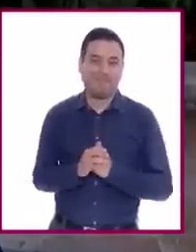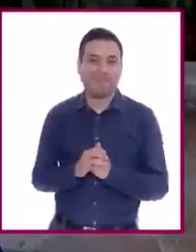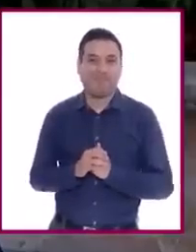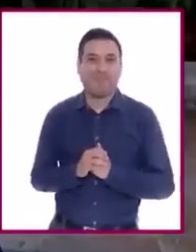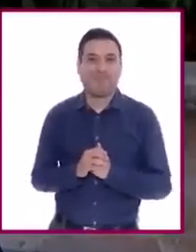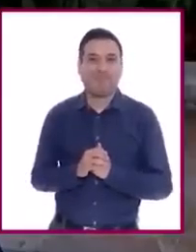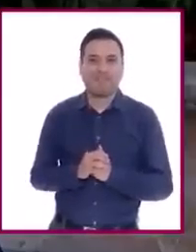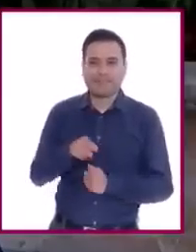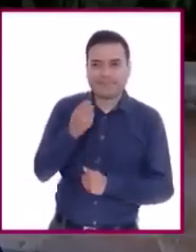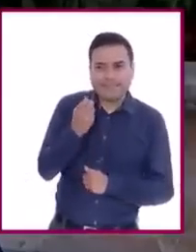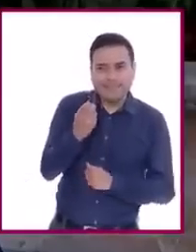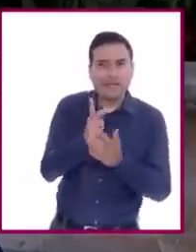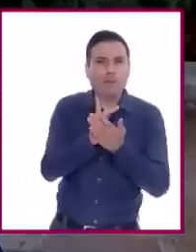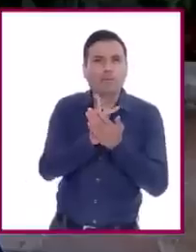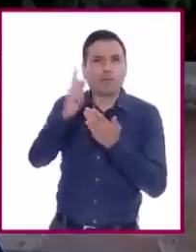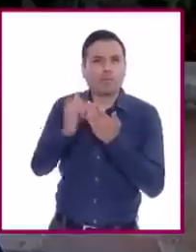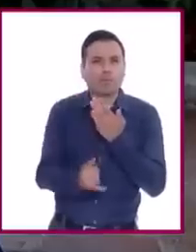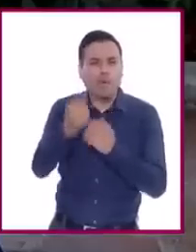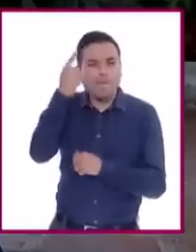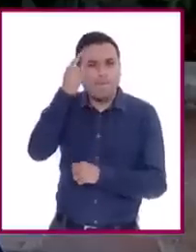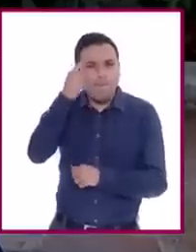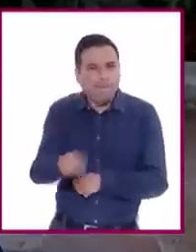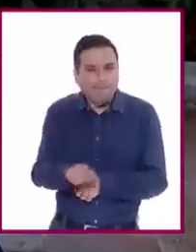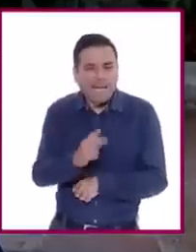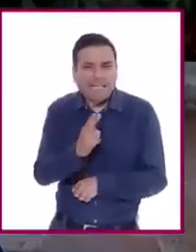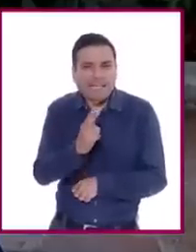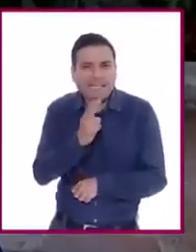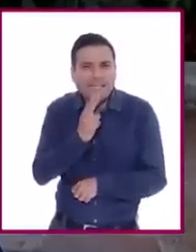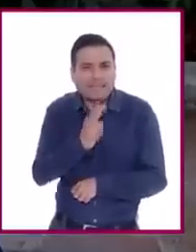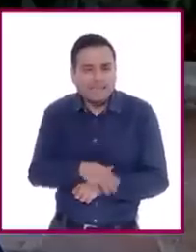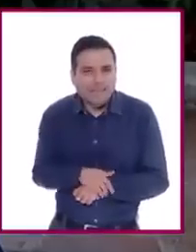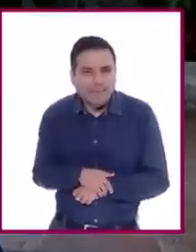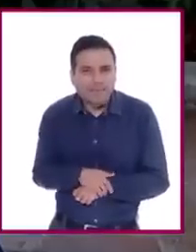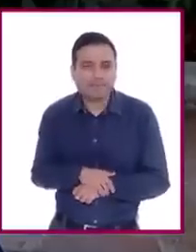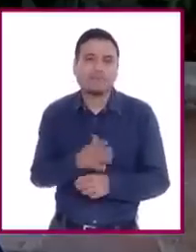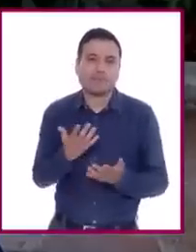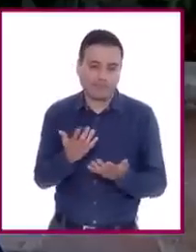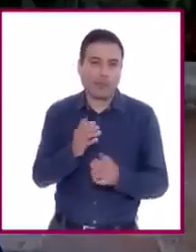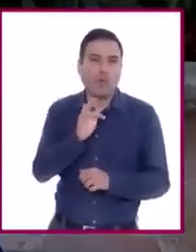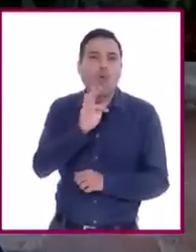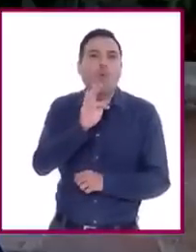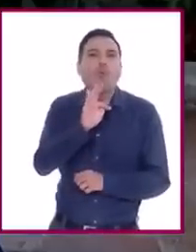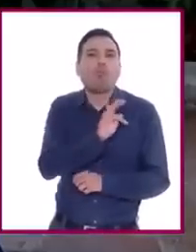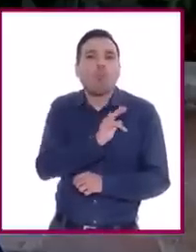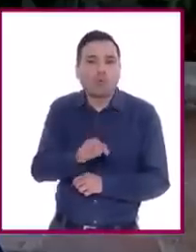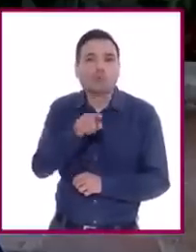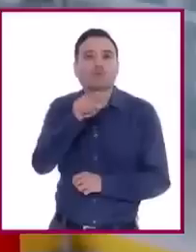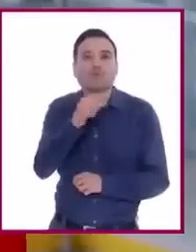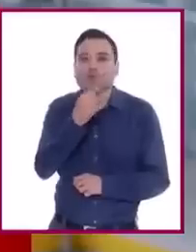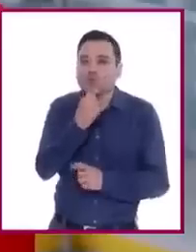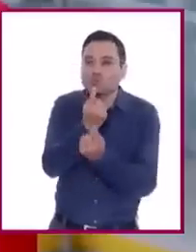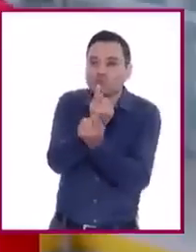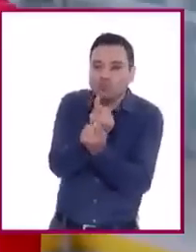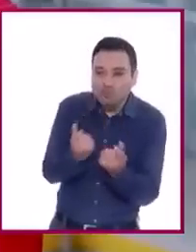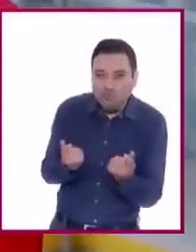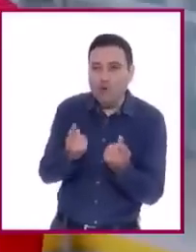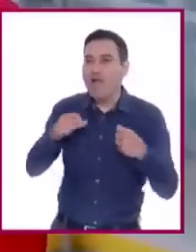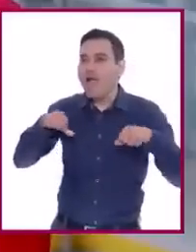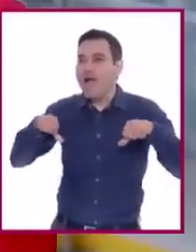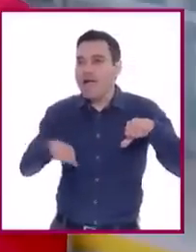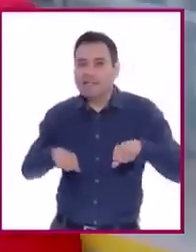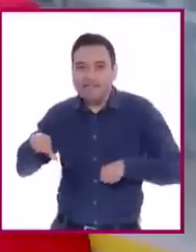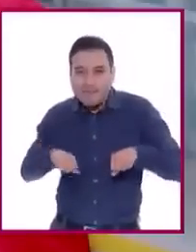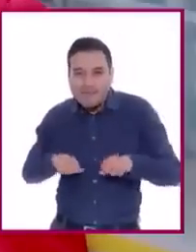afuera del aula este trabajo A que no lo dejemos como un bonito ejercicio simbólico sino que llevemos